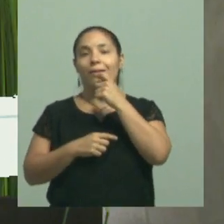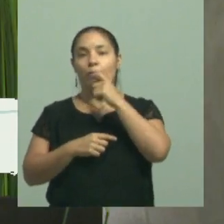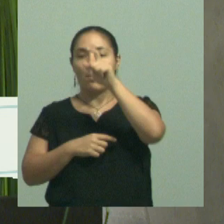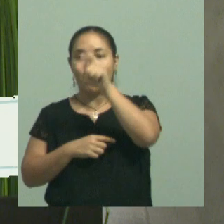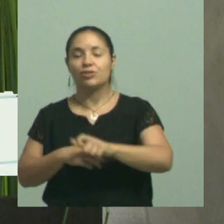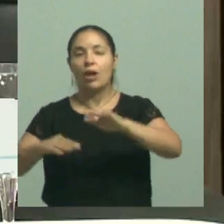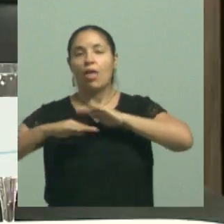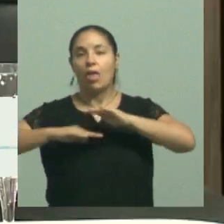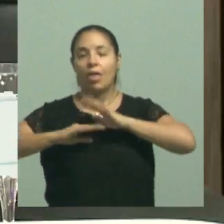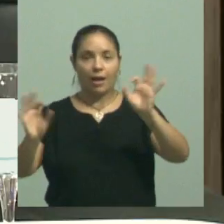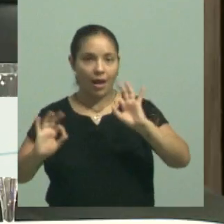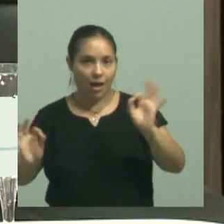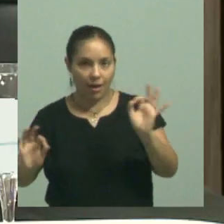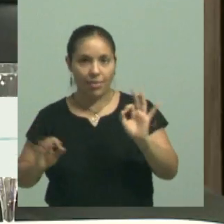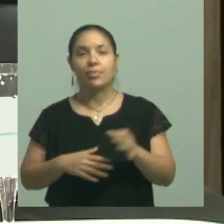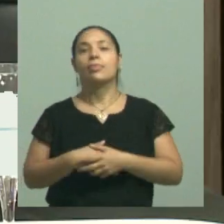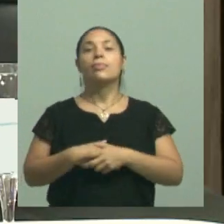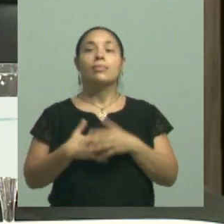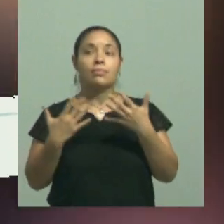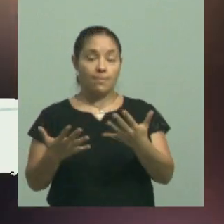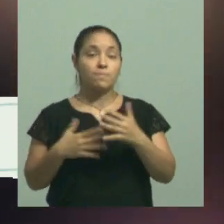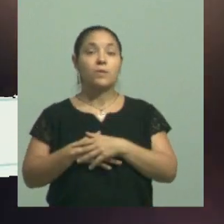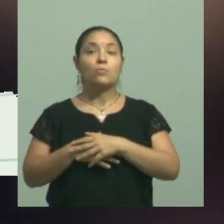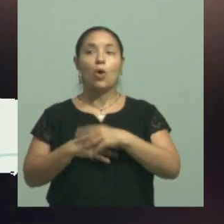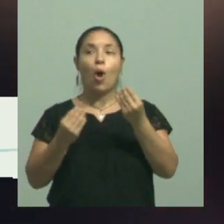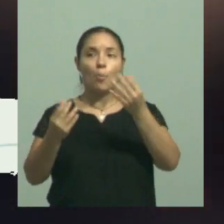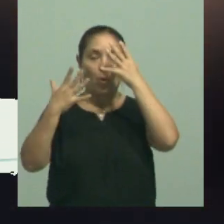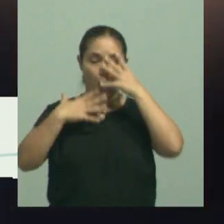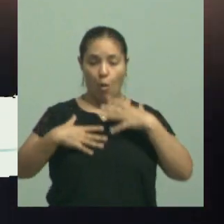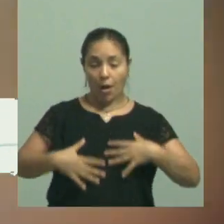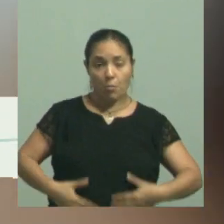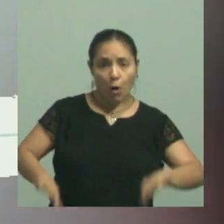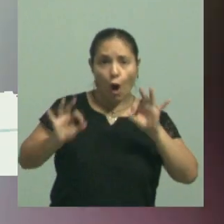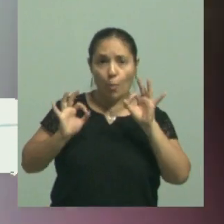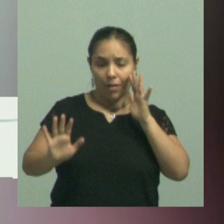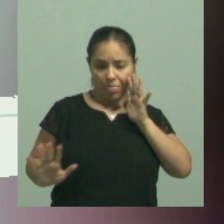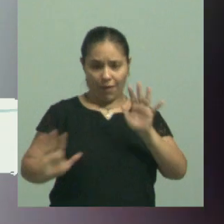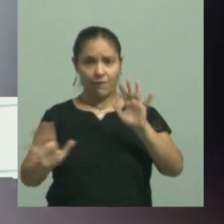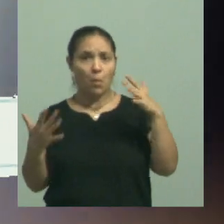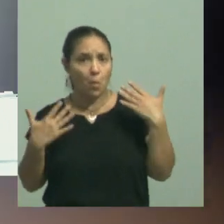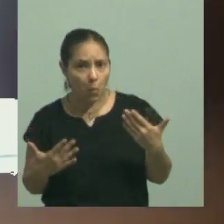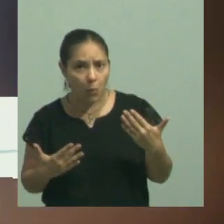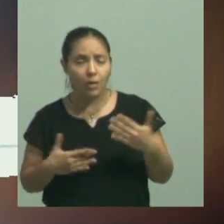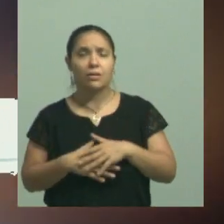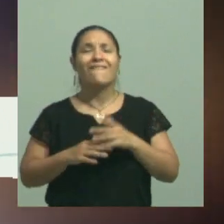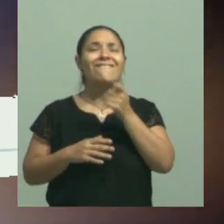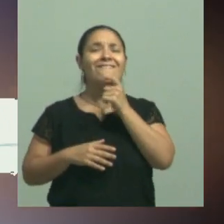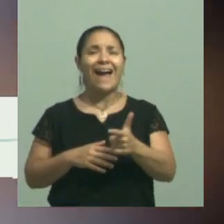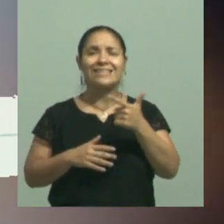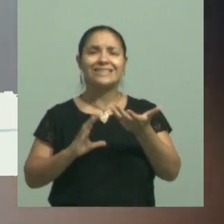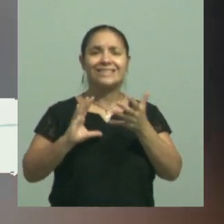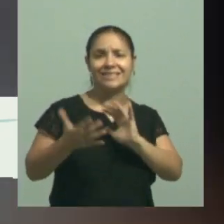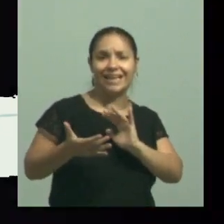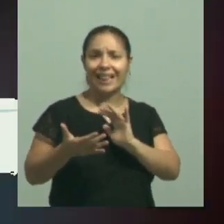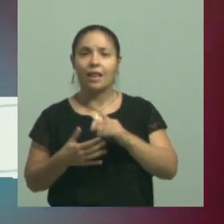actividad física. Lo que tratamos de mostrar es cómo usando todo tu cuerpo vos podés defenderte. Uh-huh. Y con técnicas muy sencillas, que es solamente